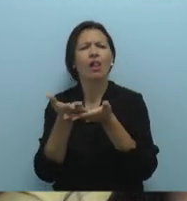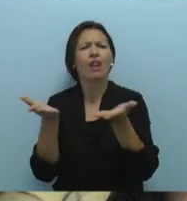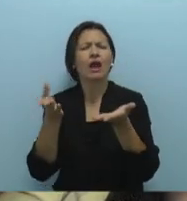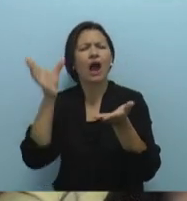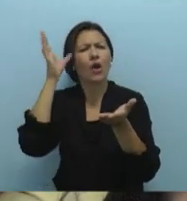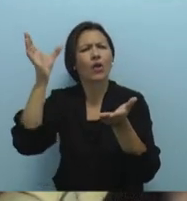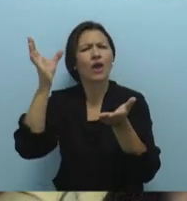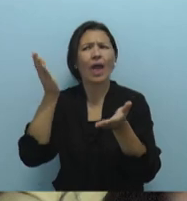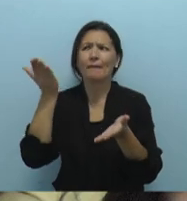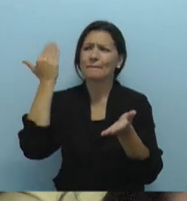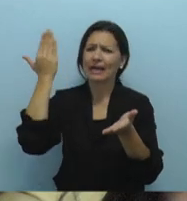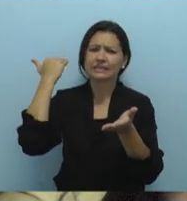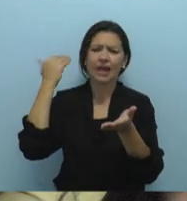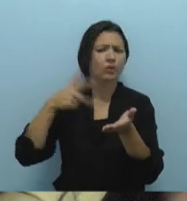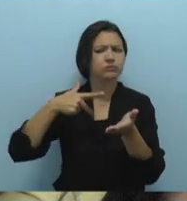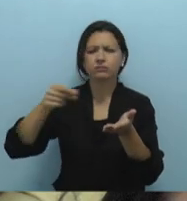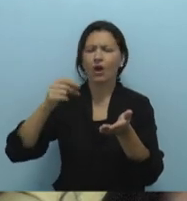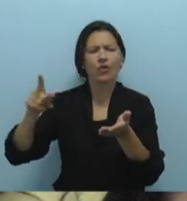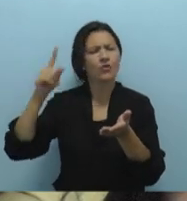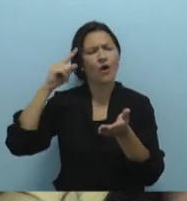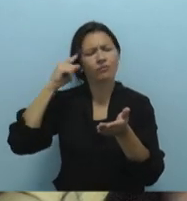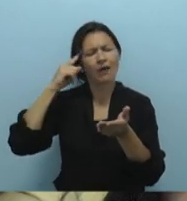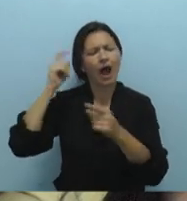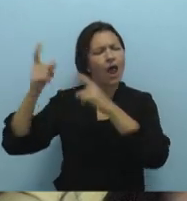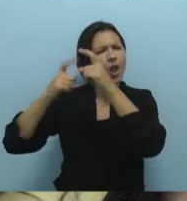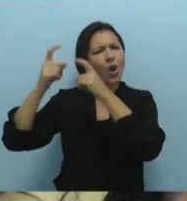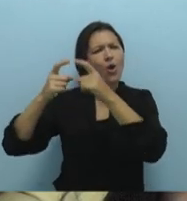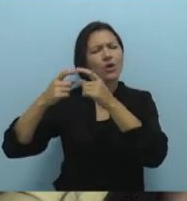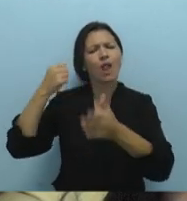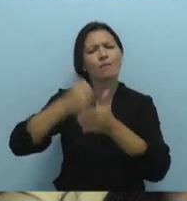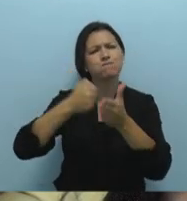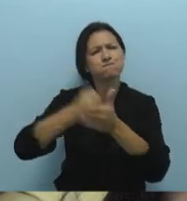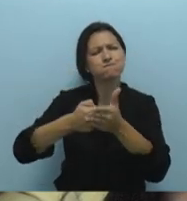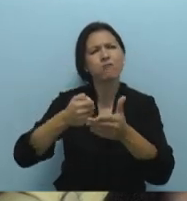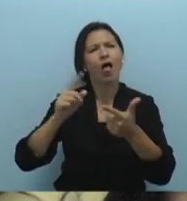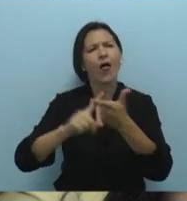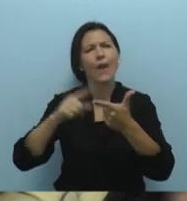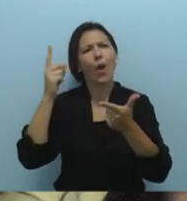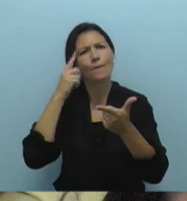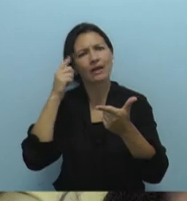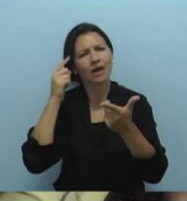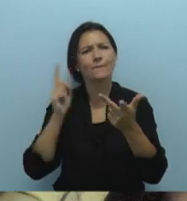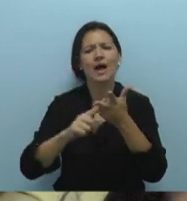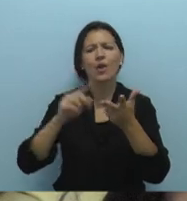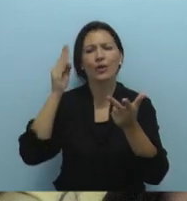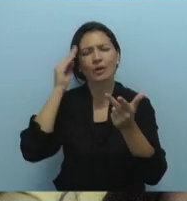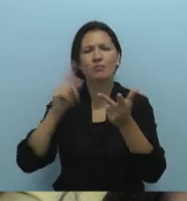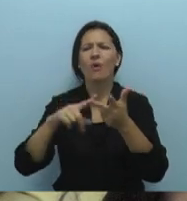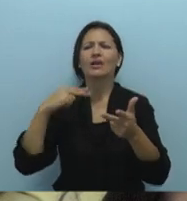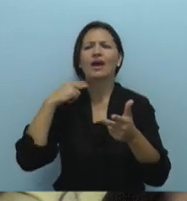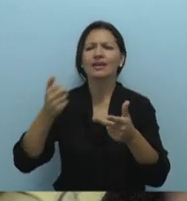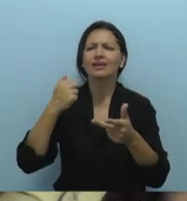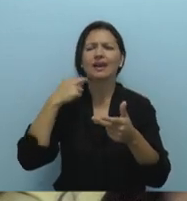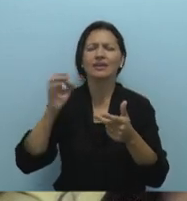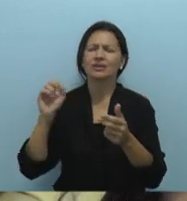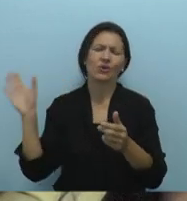está reflejado los sueños colectivos inconclusos por los cuales lucharon, amaron y dejaron su vida, sus hijas, sus hijos, en homenaje